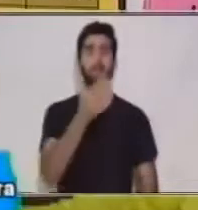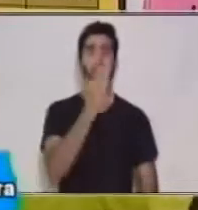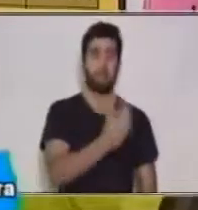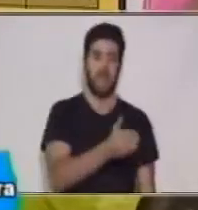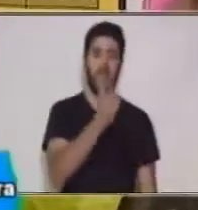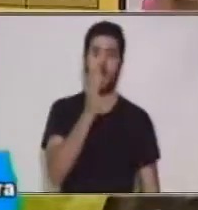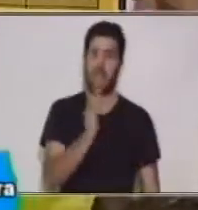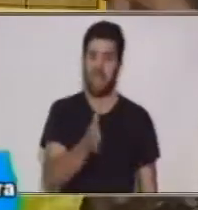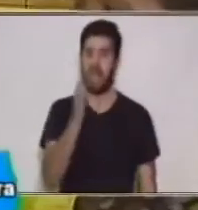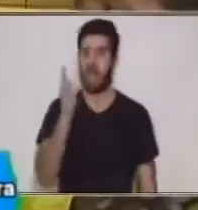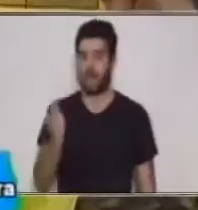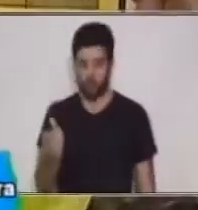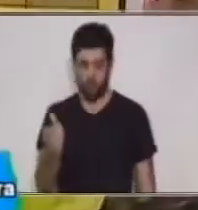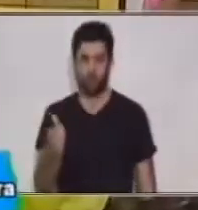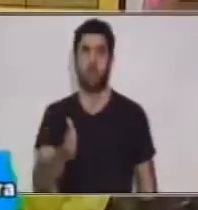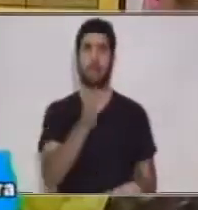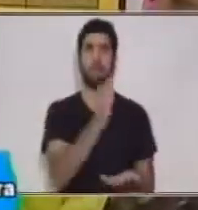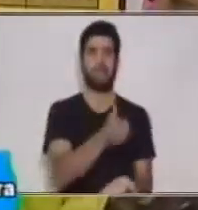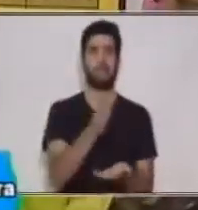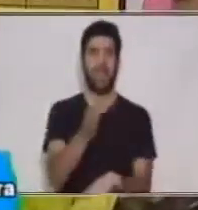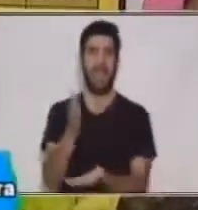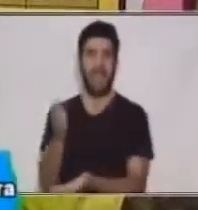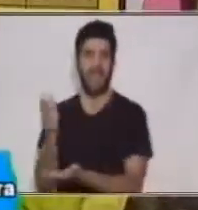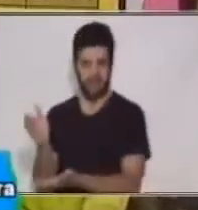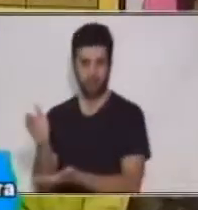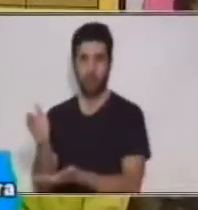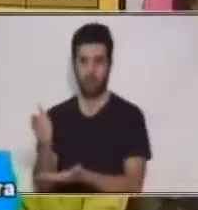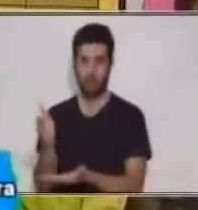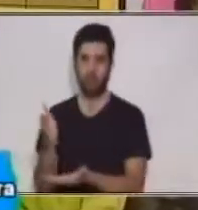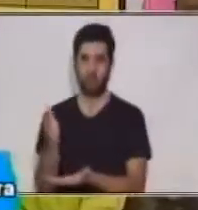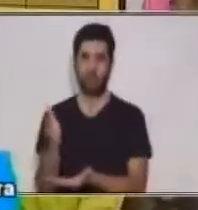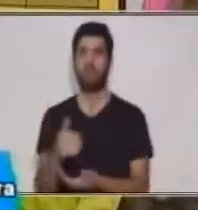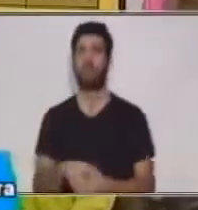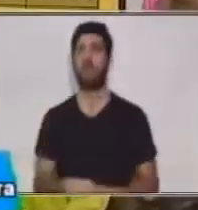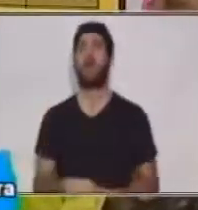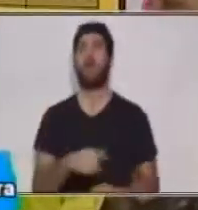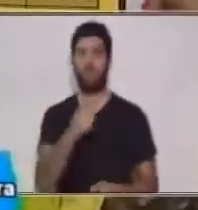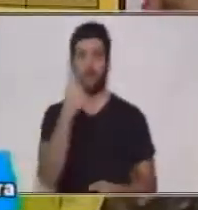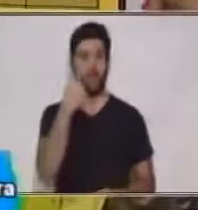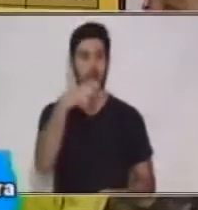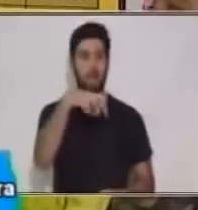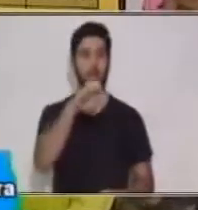La palabra raíz o base va a ser per.